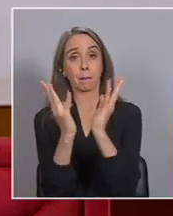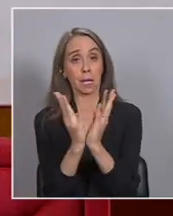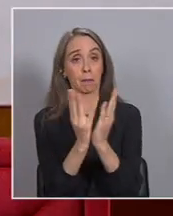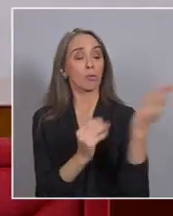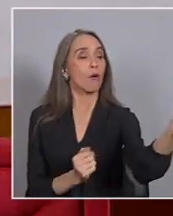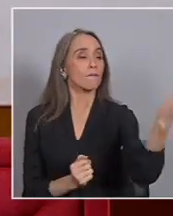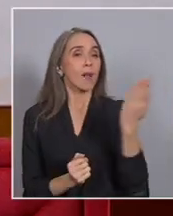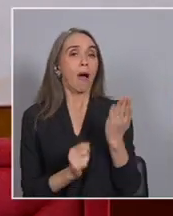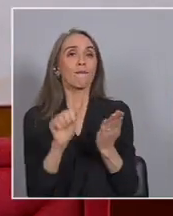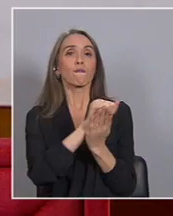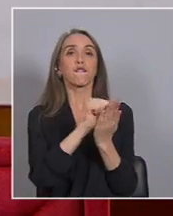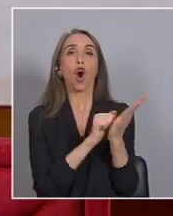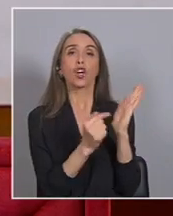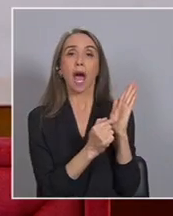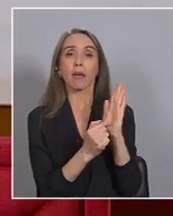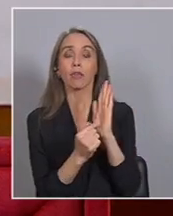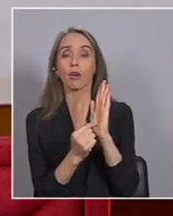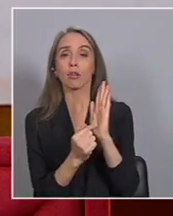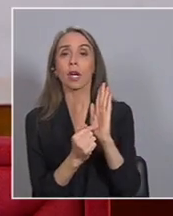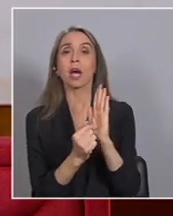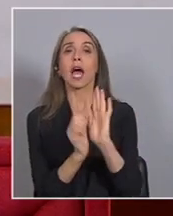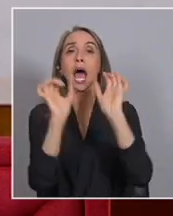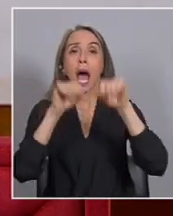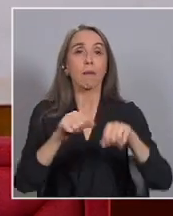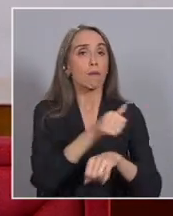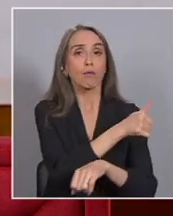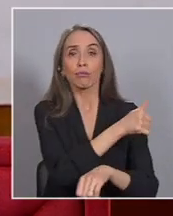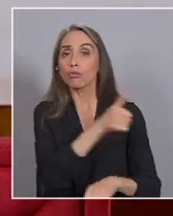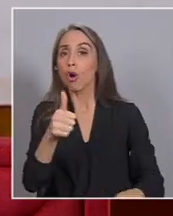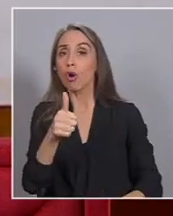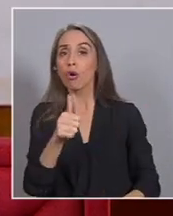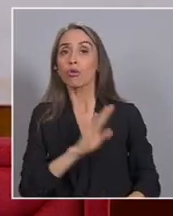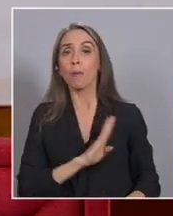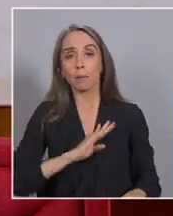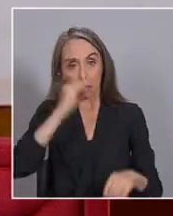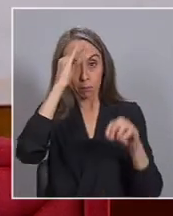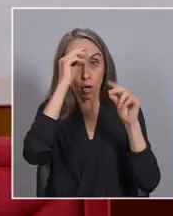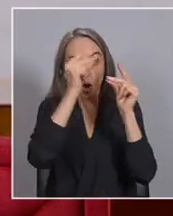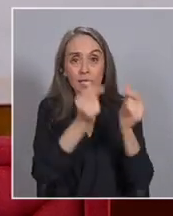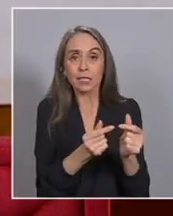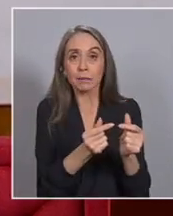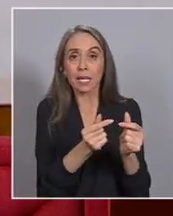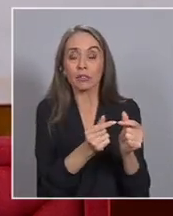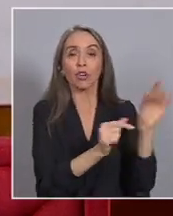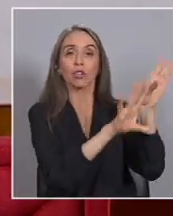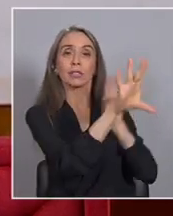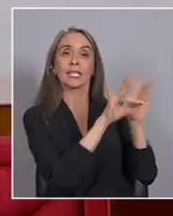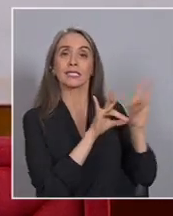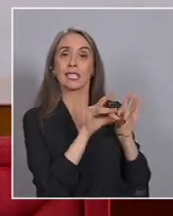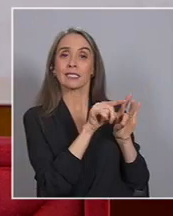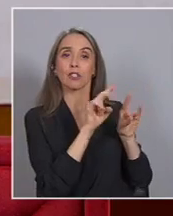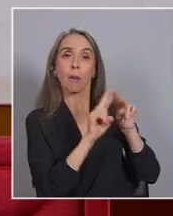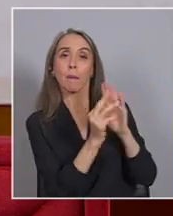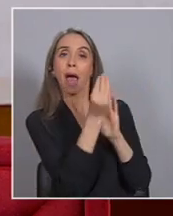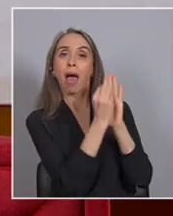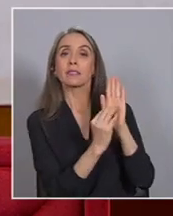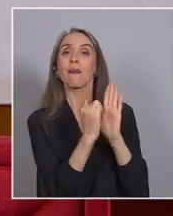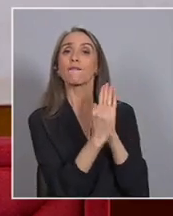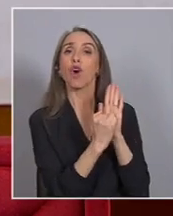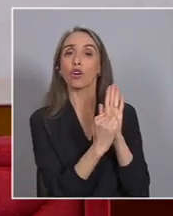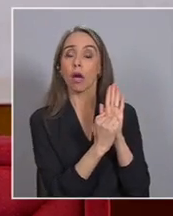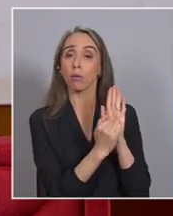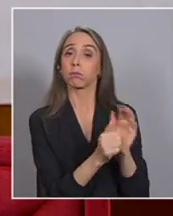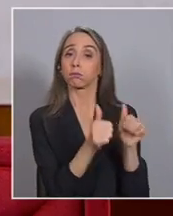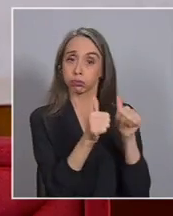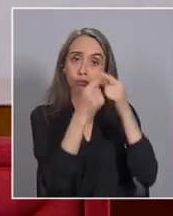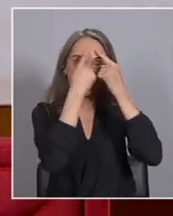borrador que ha sido aprobado por la unanimidad de los expertos designados para aquello en un